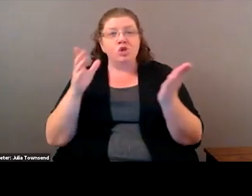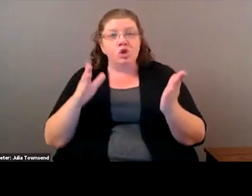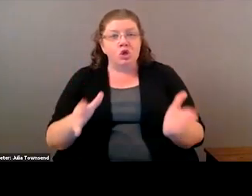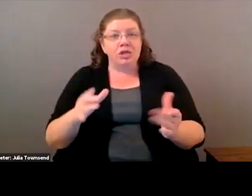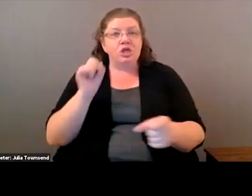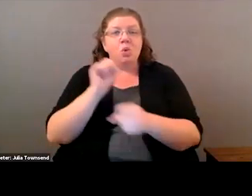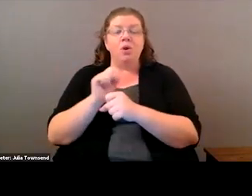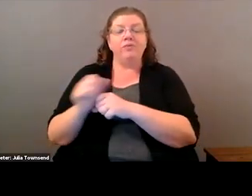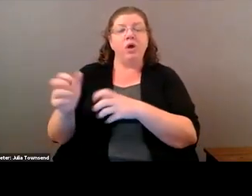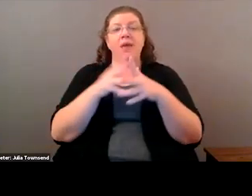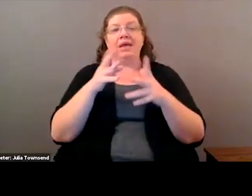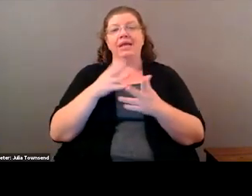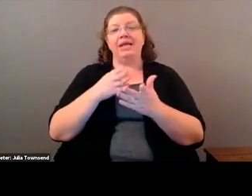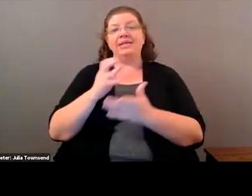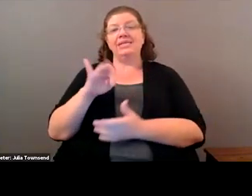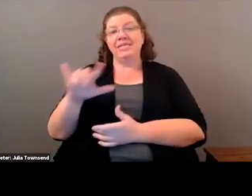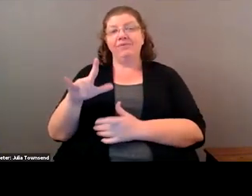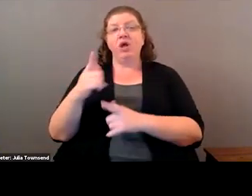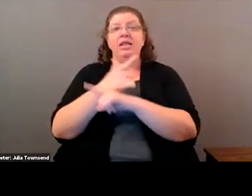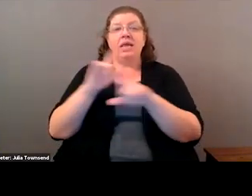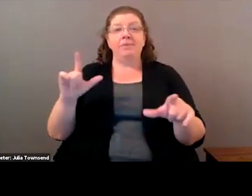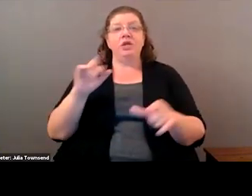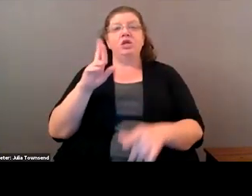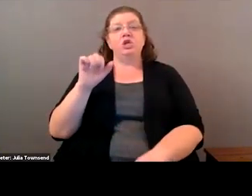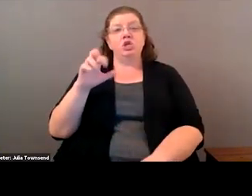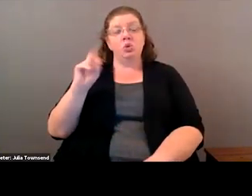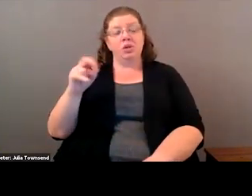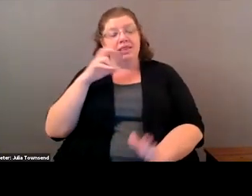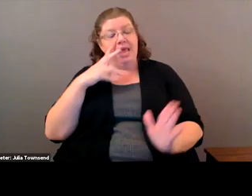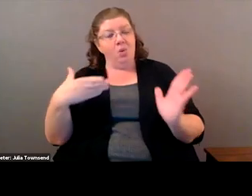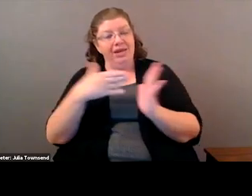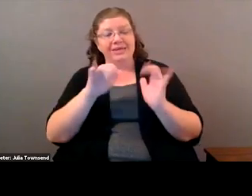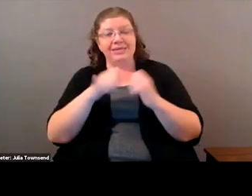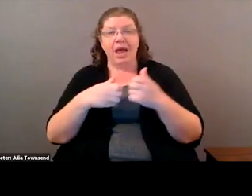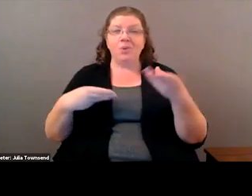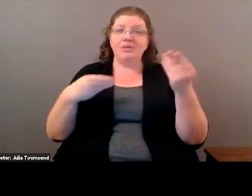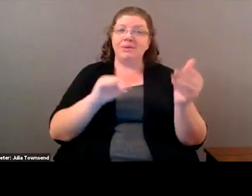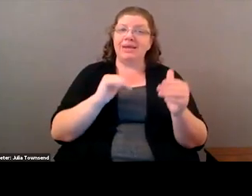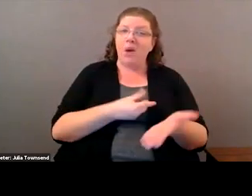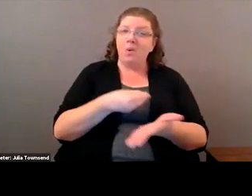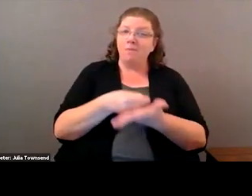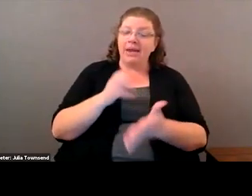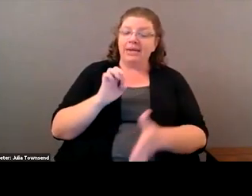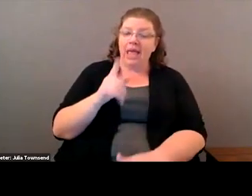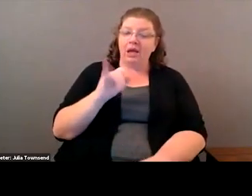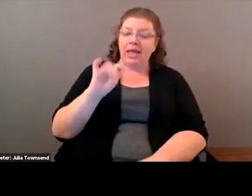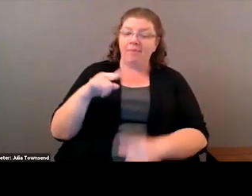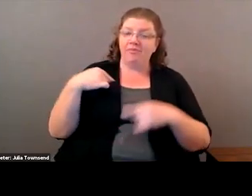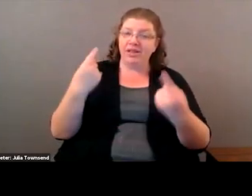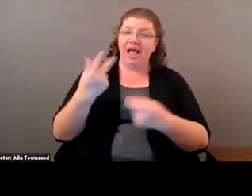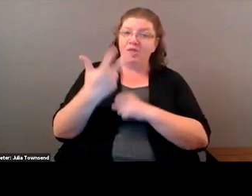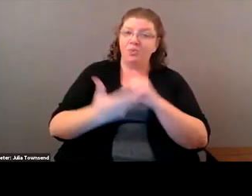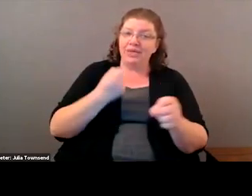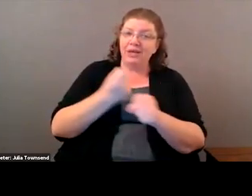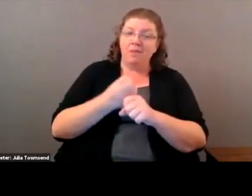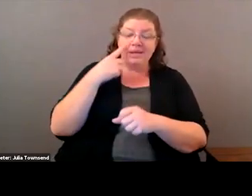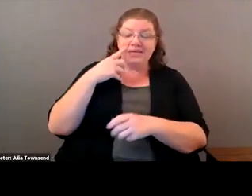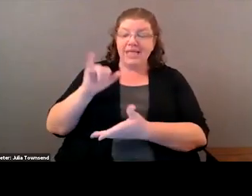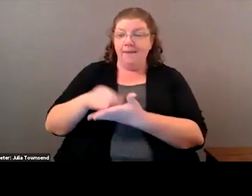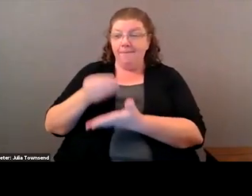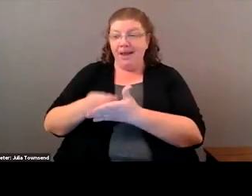un grupo de abogados que trabajan para american devolver y se unen y ellos monitorean cómo se gastan los fondos